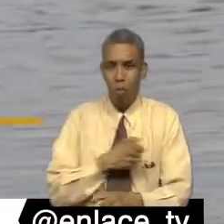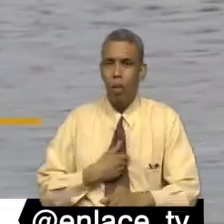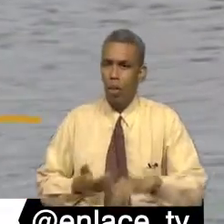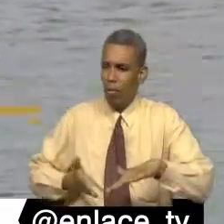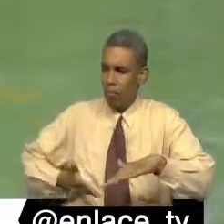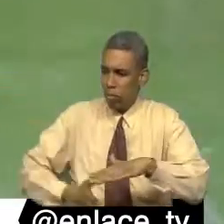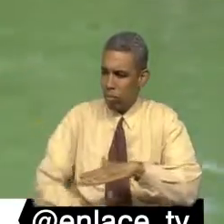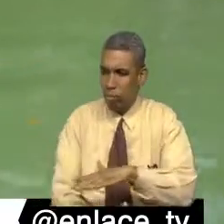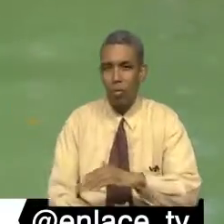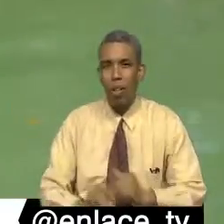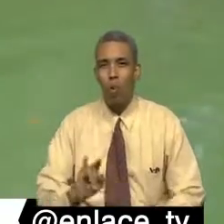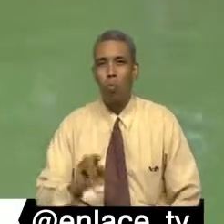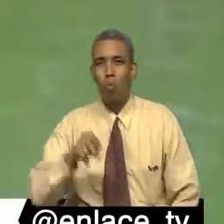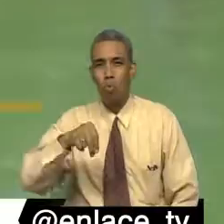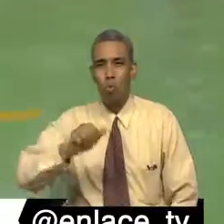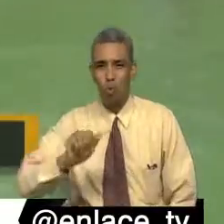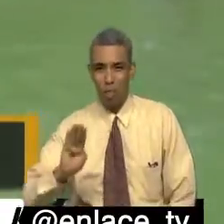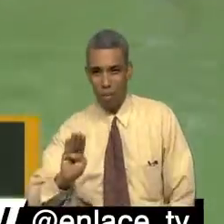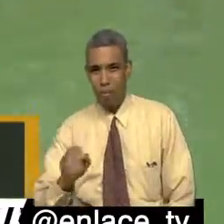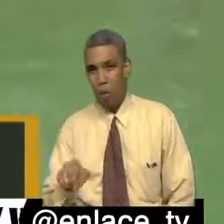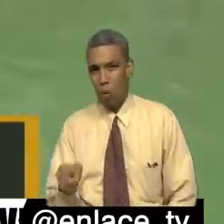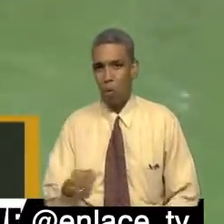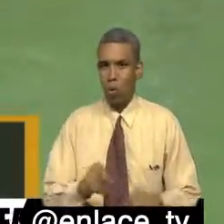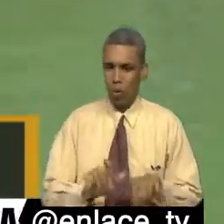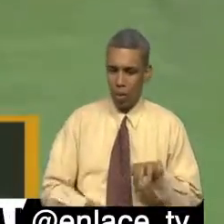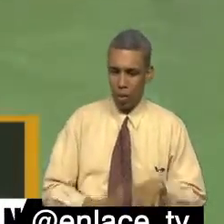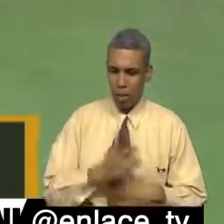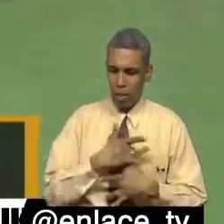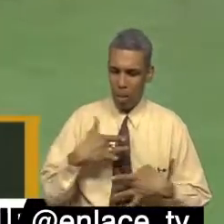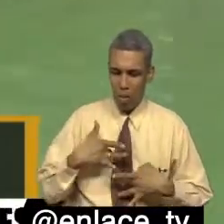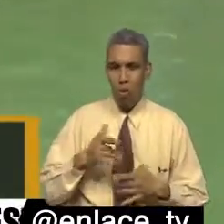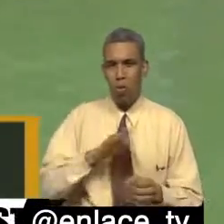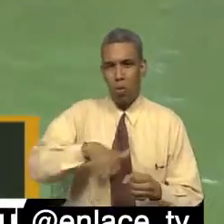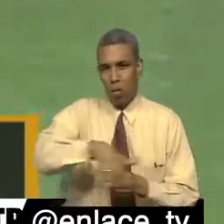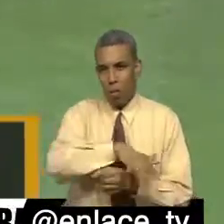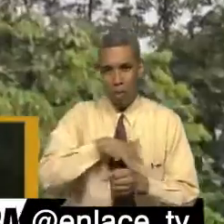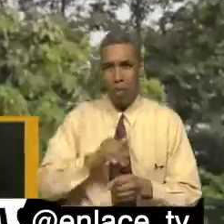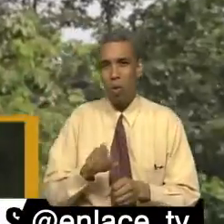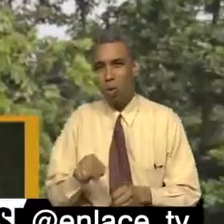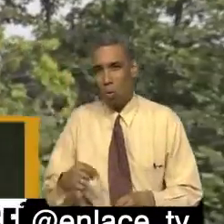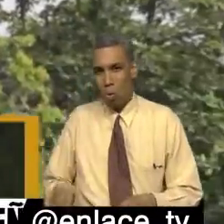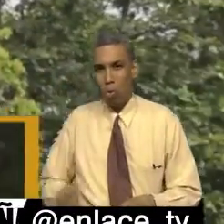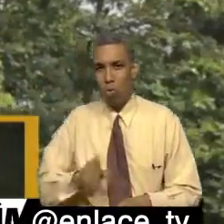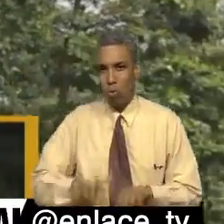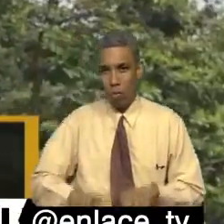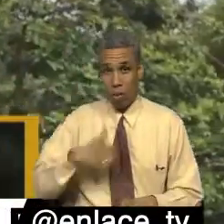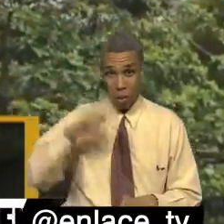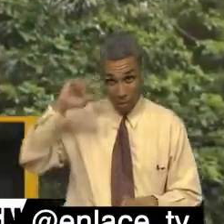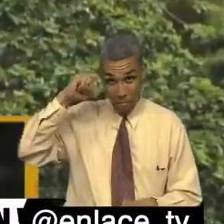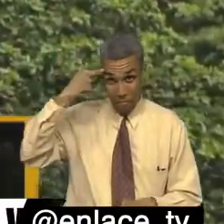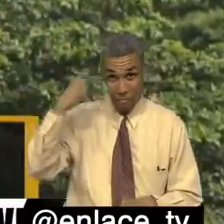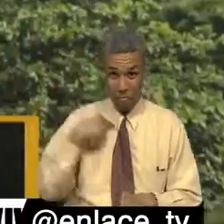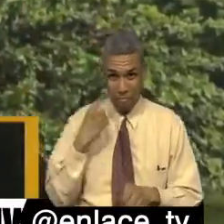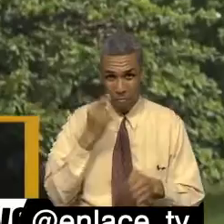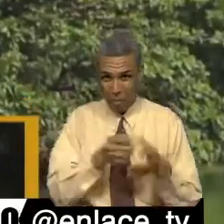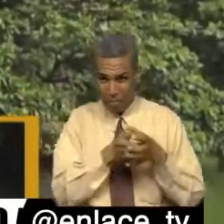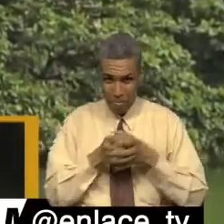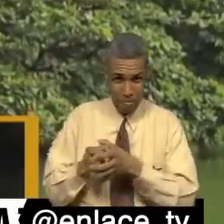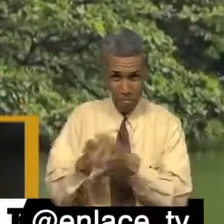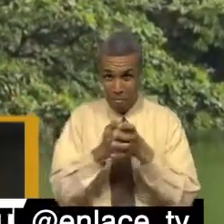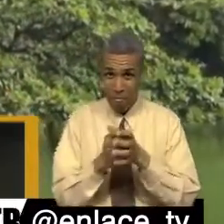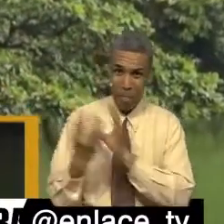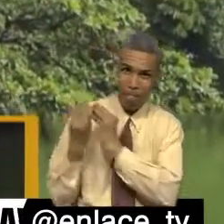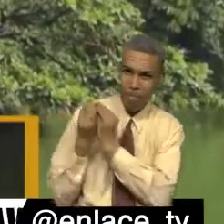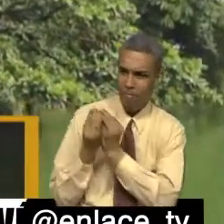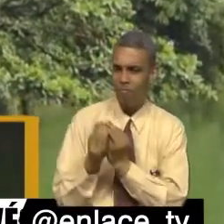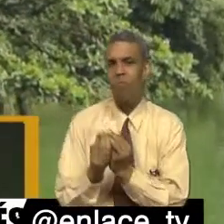y Pesca, UNAP, las Secretarías de Salud, Gobierno y Medio Ambiente fueron las encargadas de inspeccionar el afluente y verificar las condiciones en las